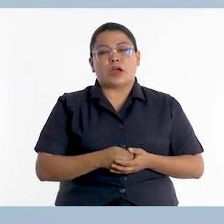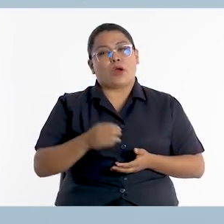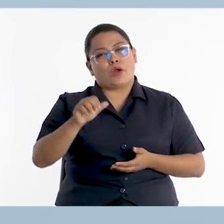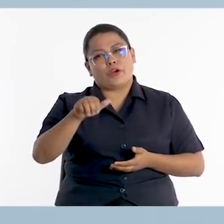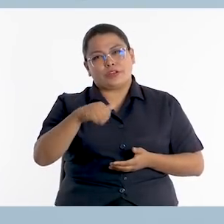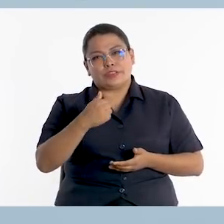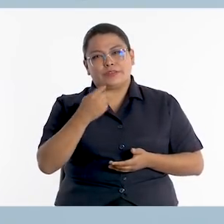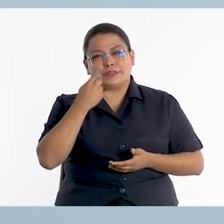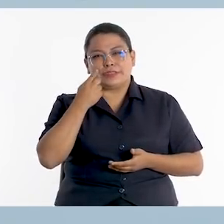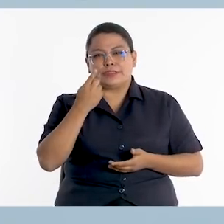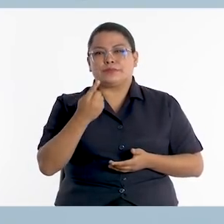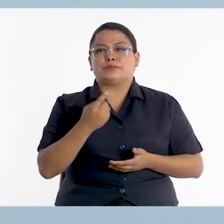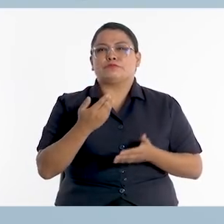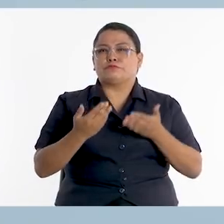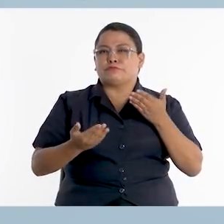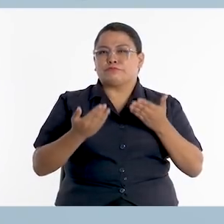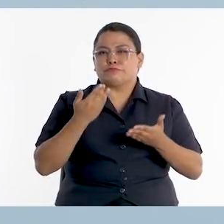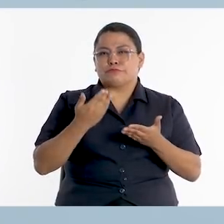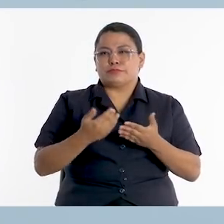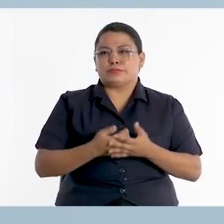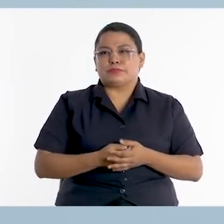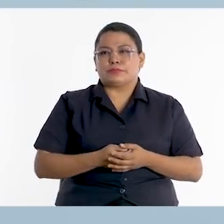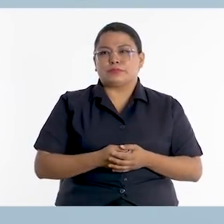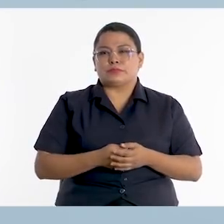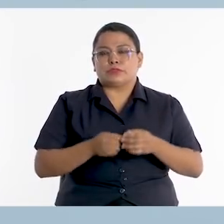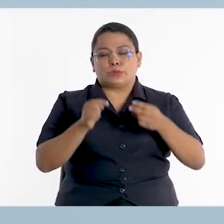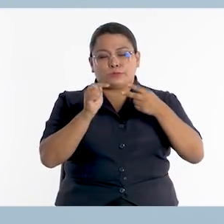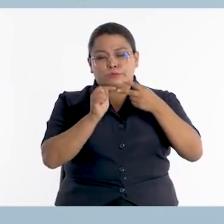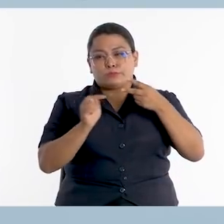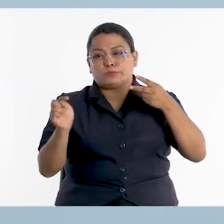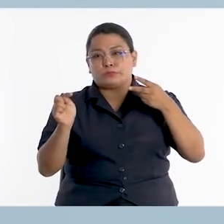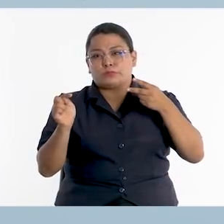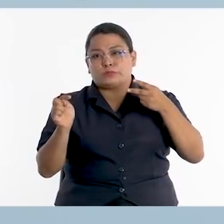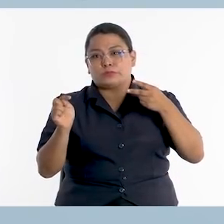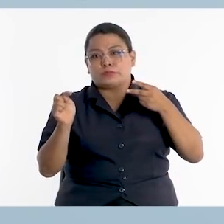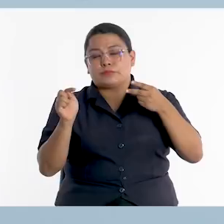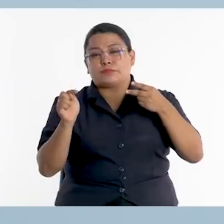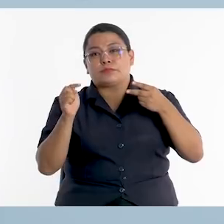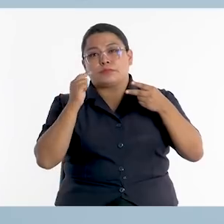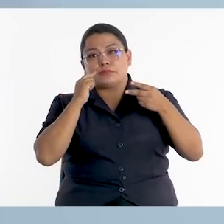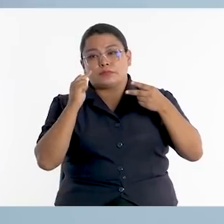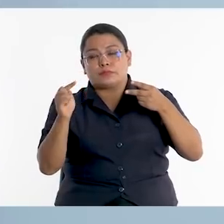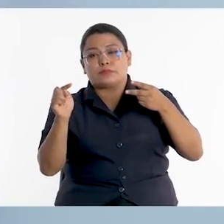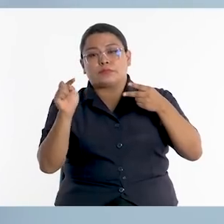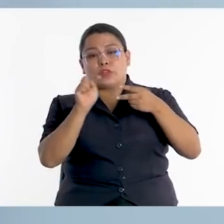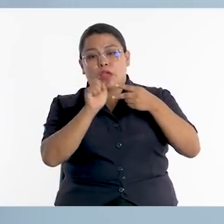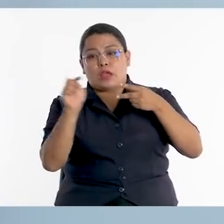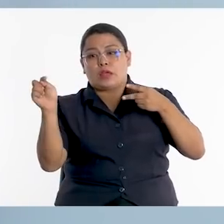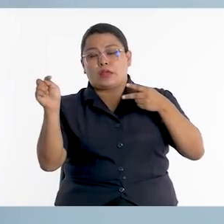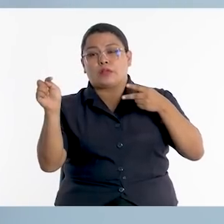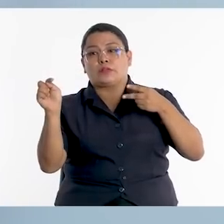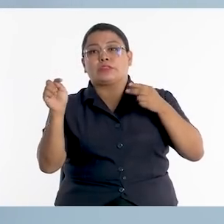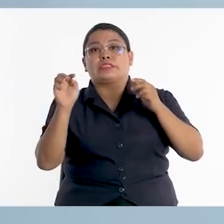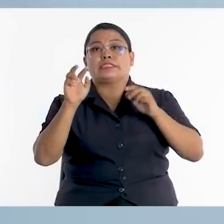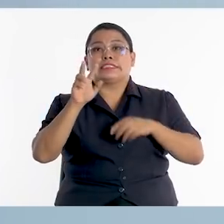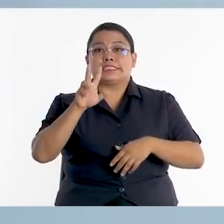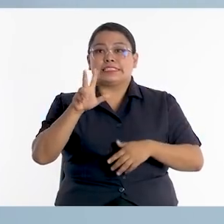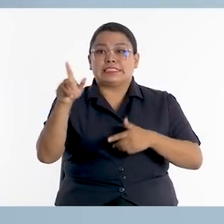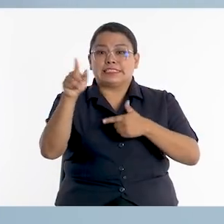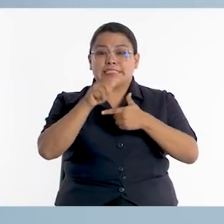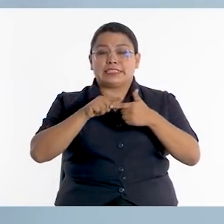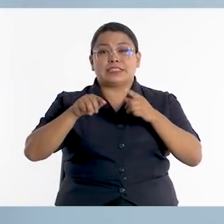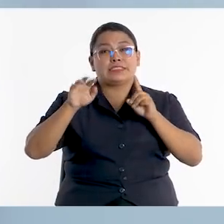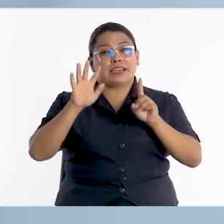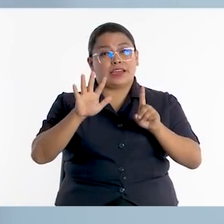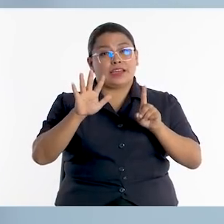en otra dirección. ¿Qué les parece la recta de abajo entre la recta de arriba? Por ejemplo, 3